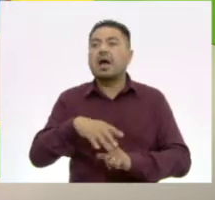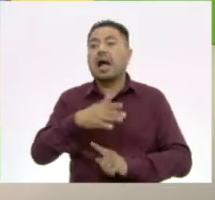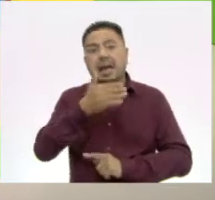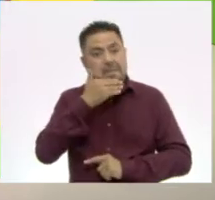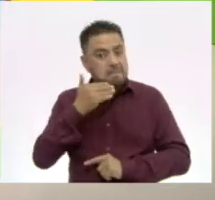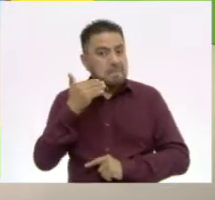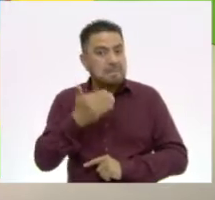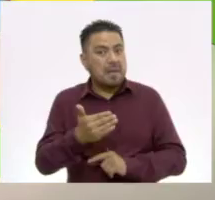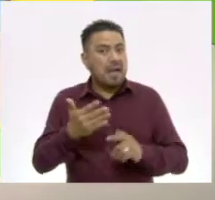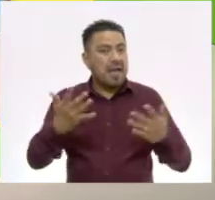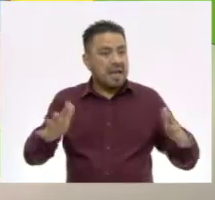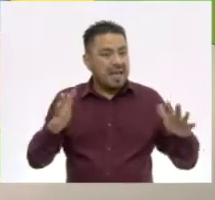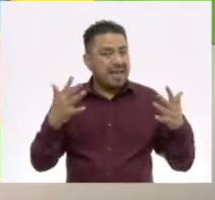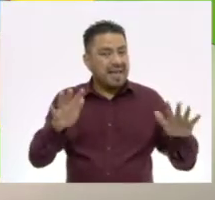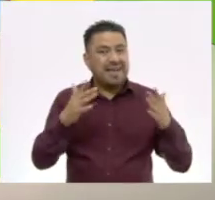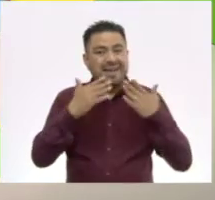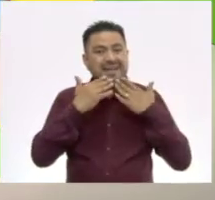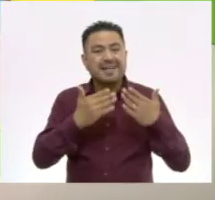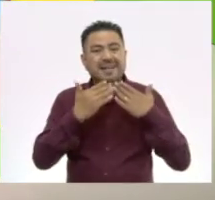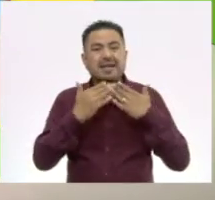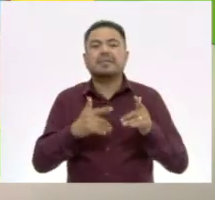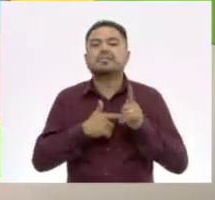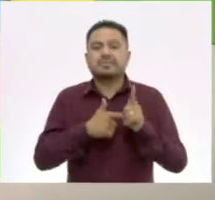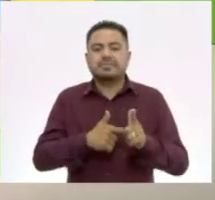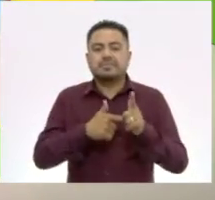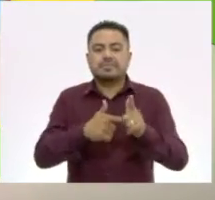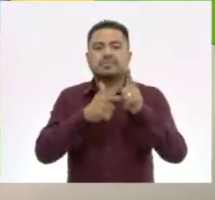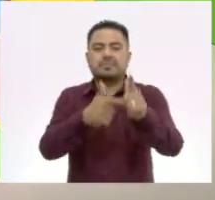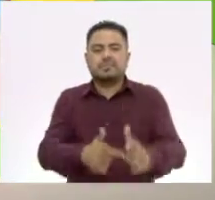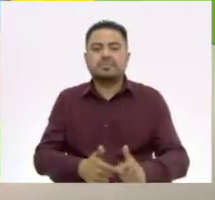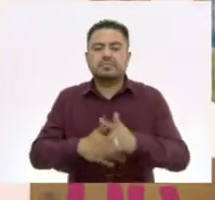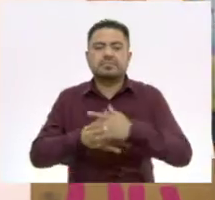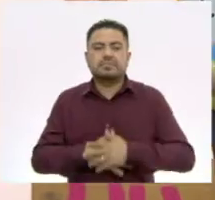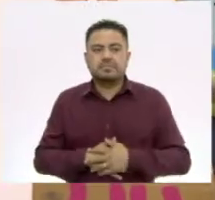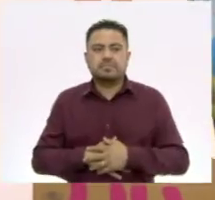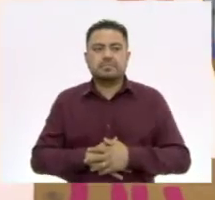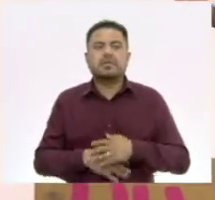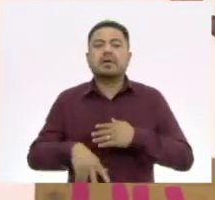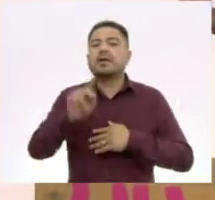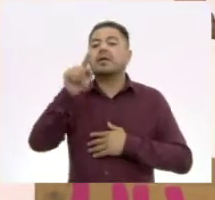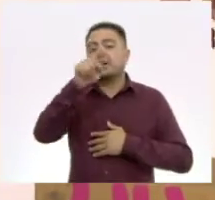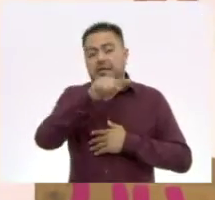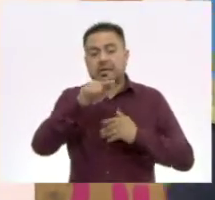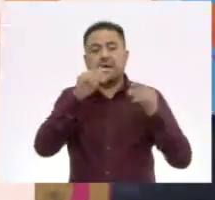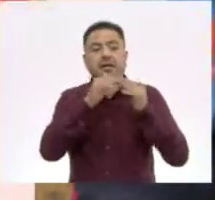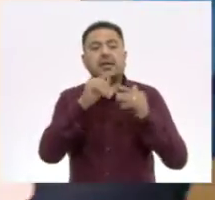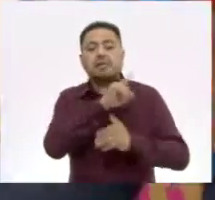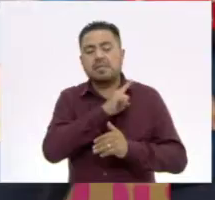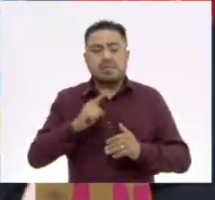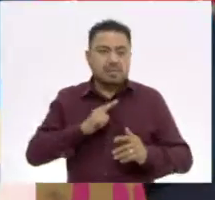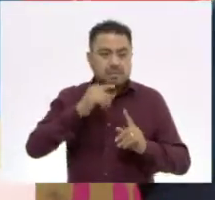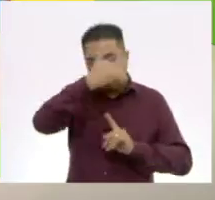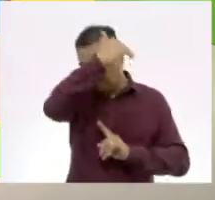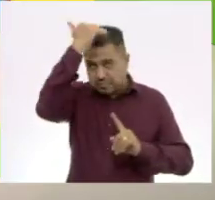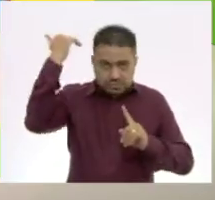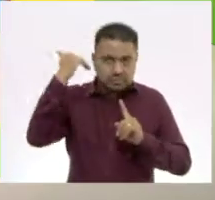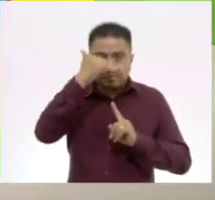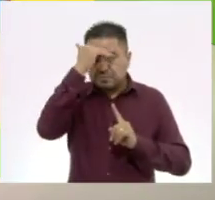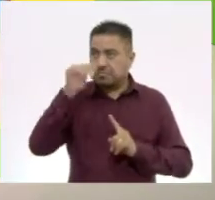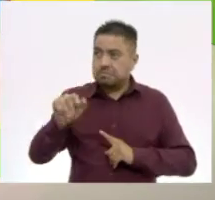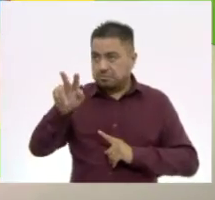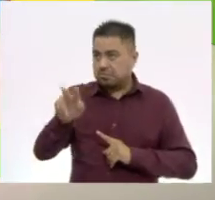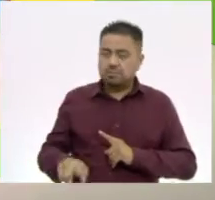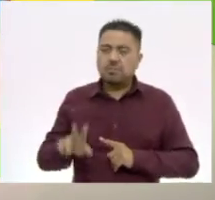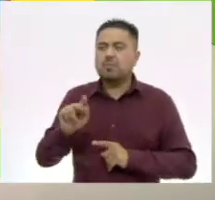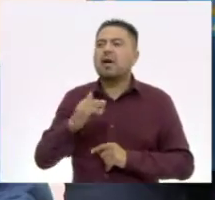bien continuamos pero allí en casa también se tienen que vendar los ojos verdad que si no